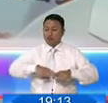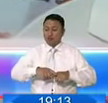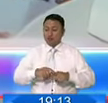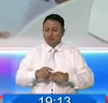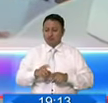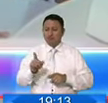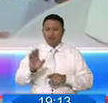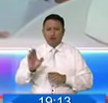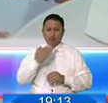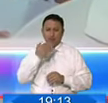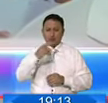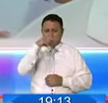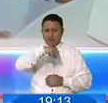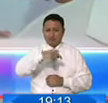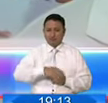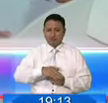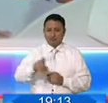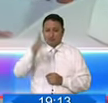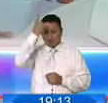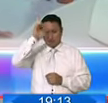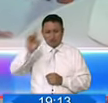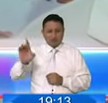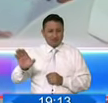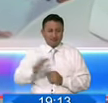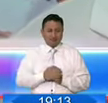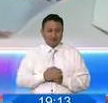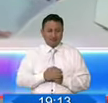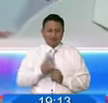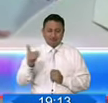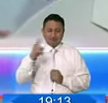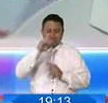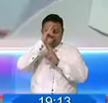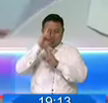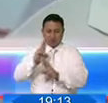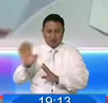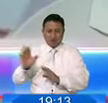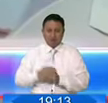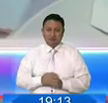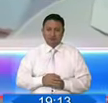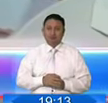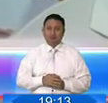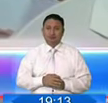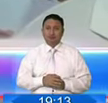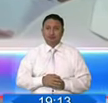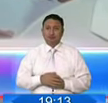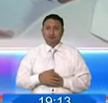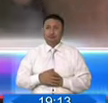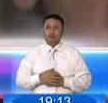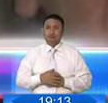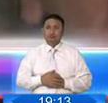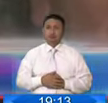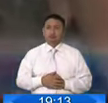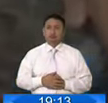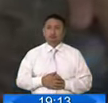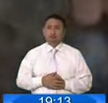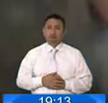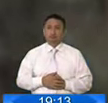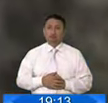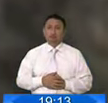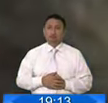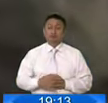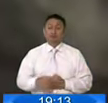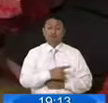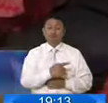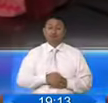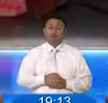personas se basa en la voluntad de mi hermana y la última voluntad del finado hermano con lágrimas